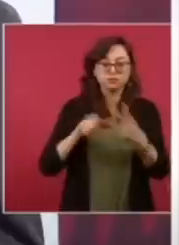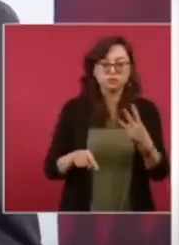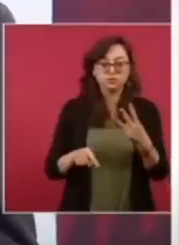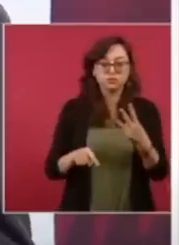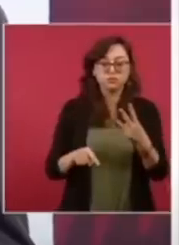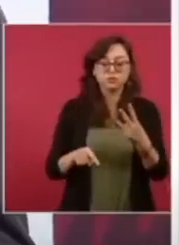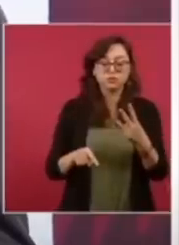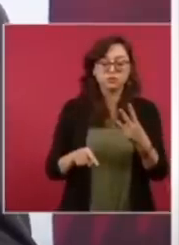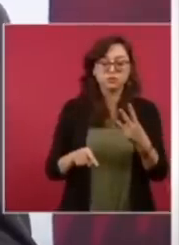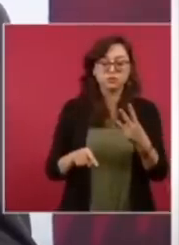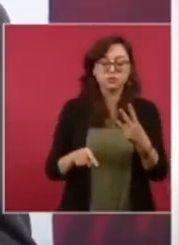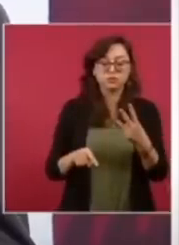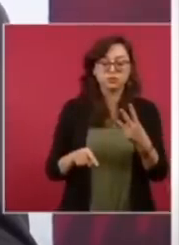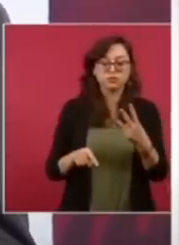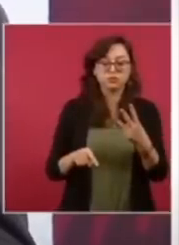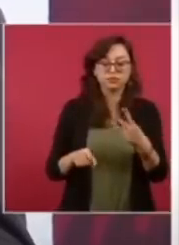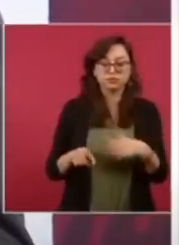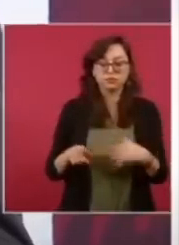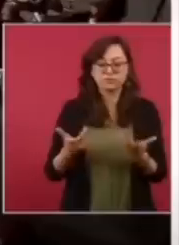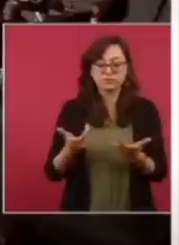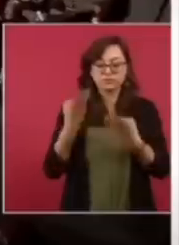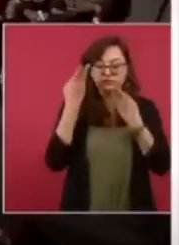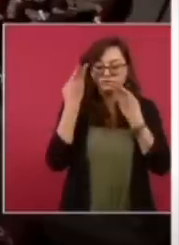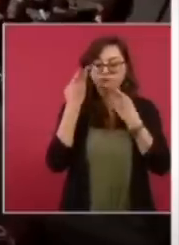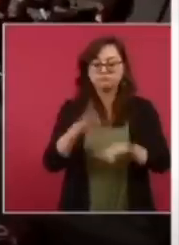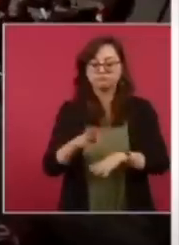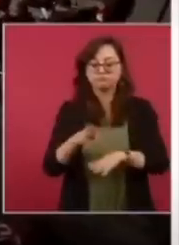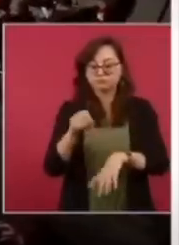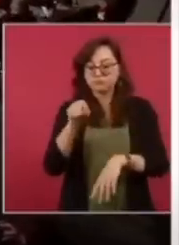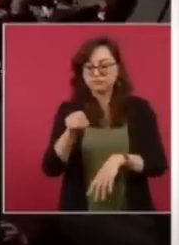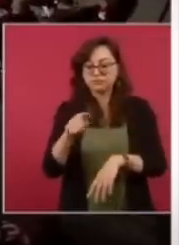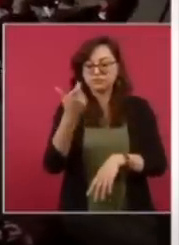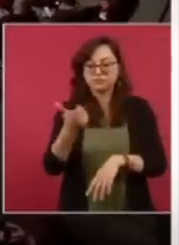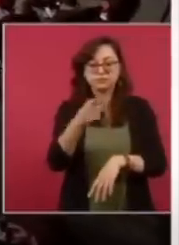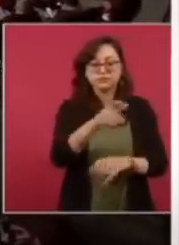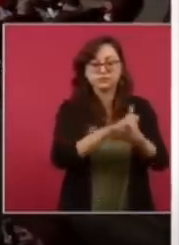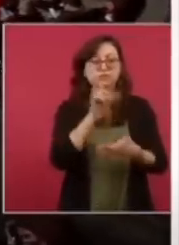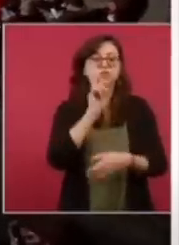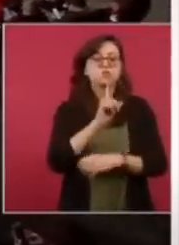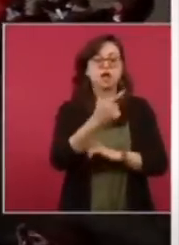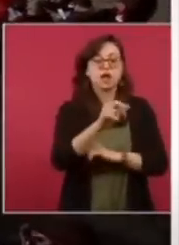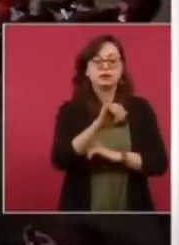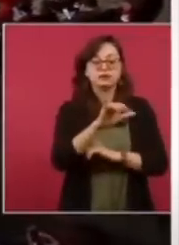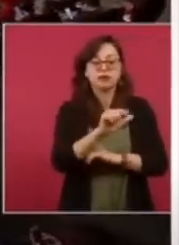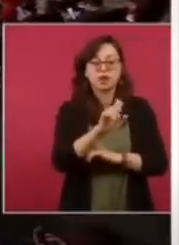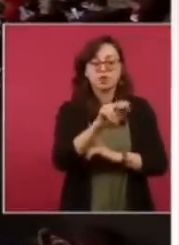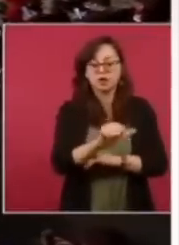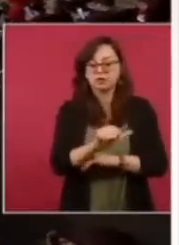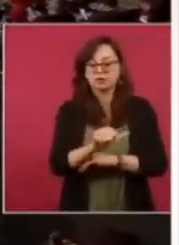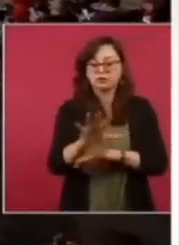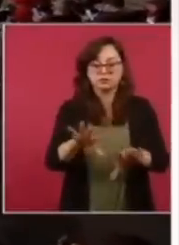cuentas de la esposa de garcía luna como lo hicieron con otro